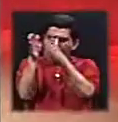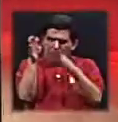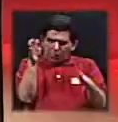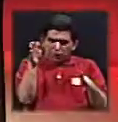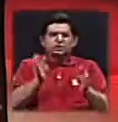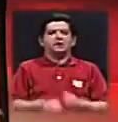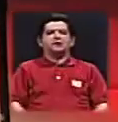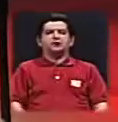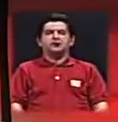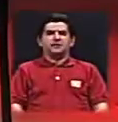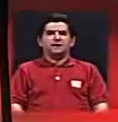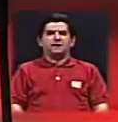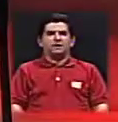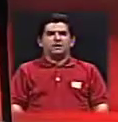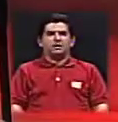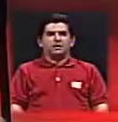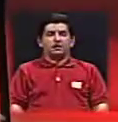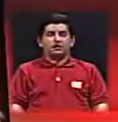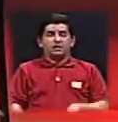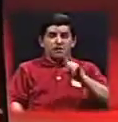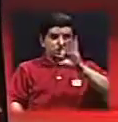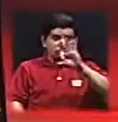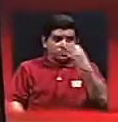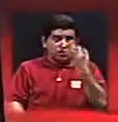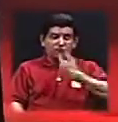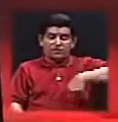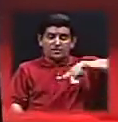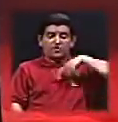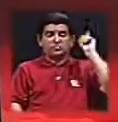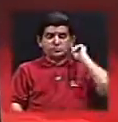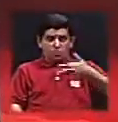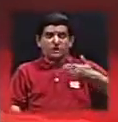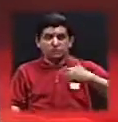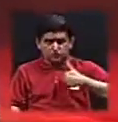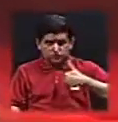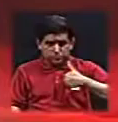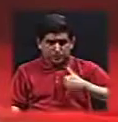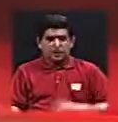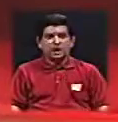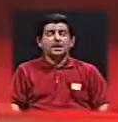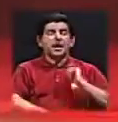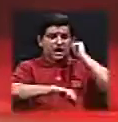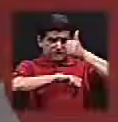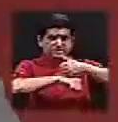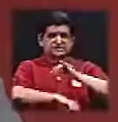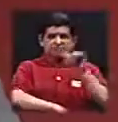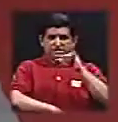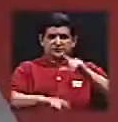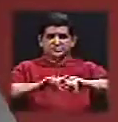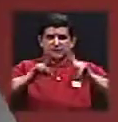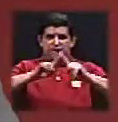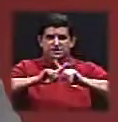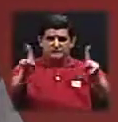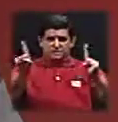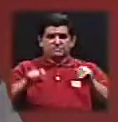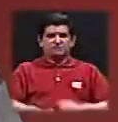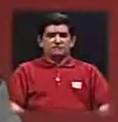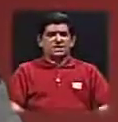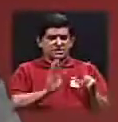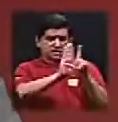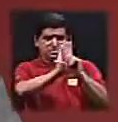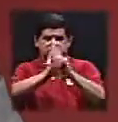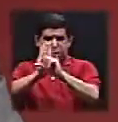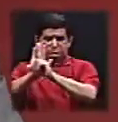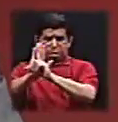General de la República, porque de alguna manera es nuestra obligación hacerlo. Y también así lo establecen otras